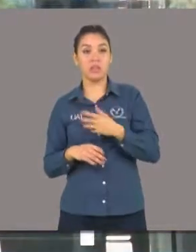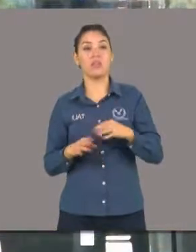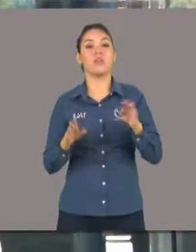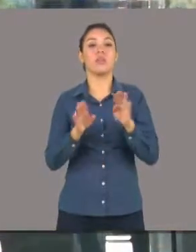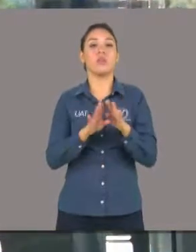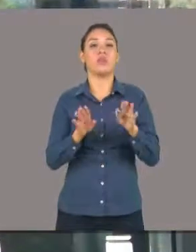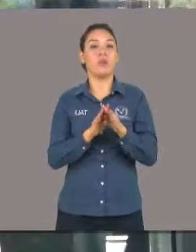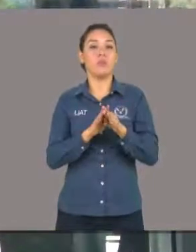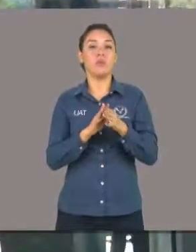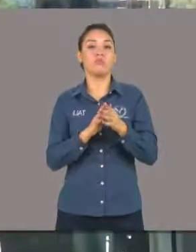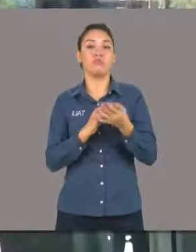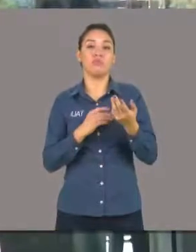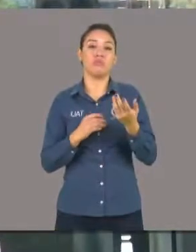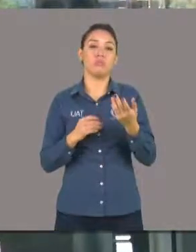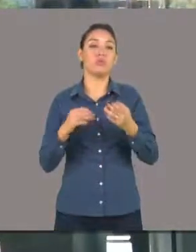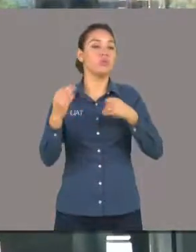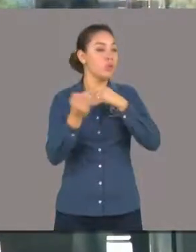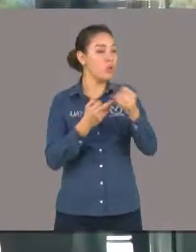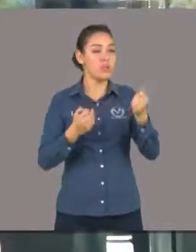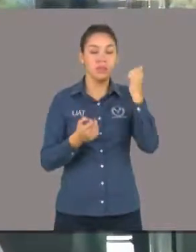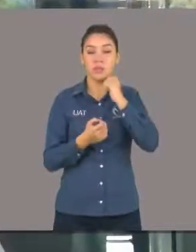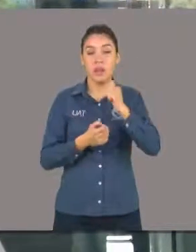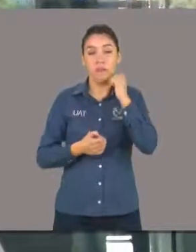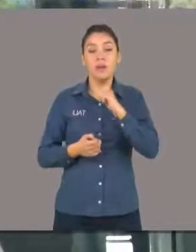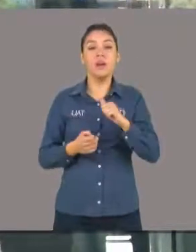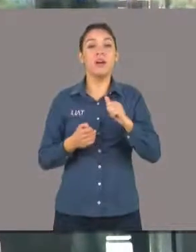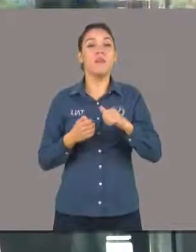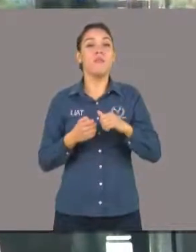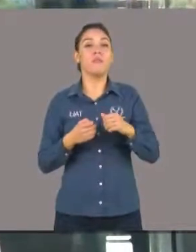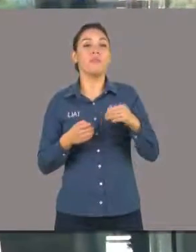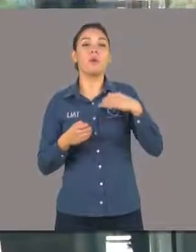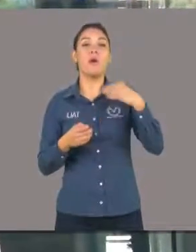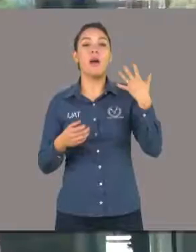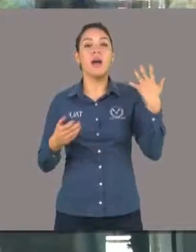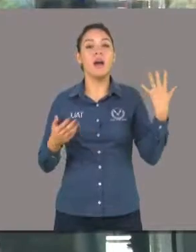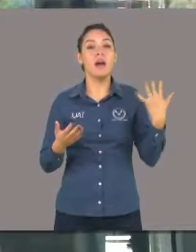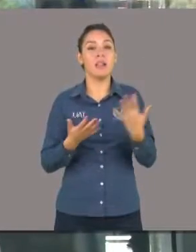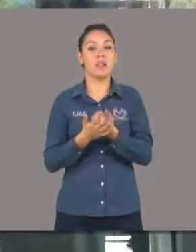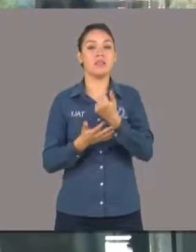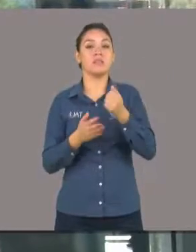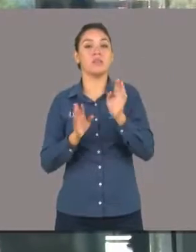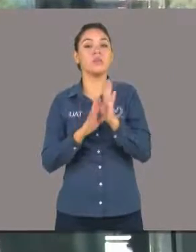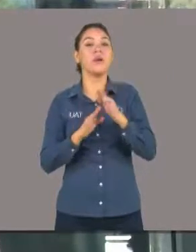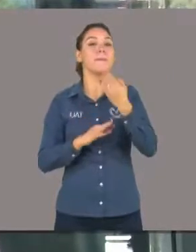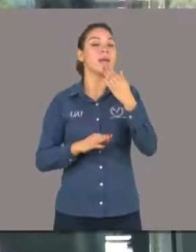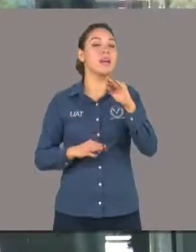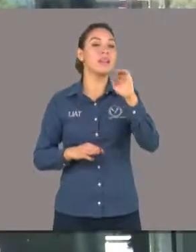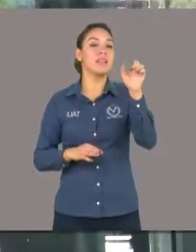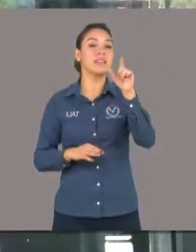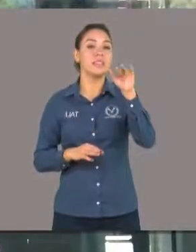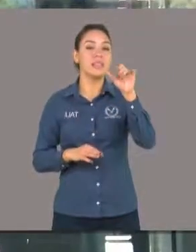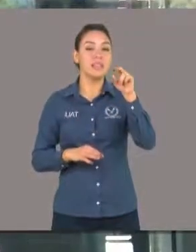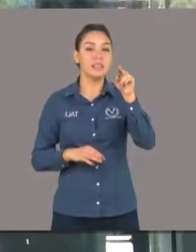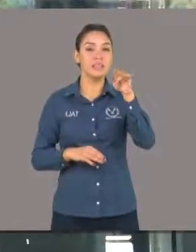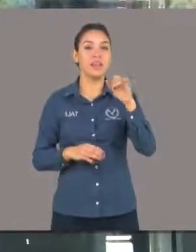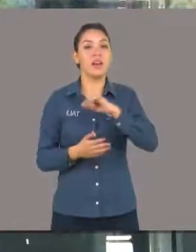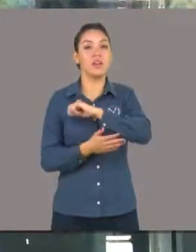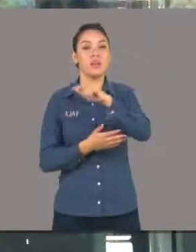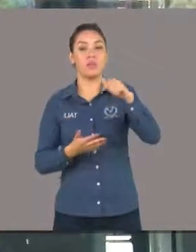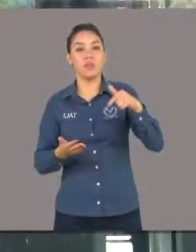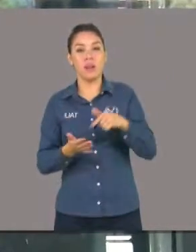ha hecho en todo momento que logremos excelentes lugares